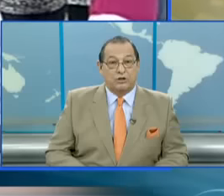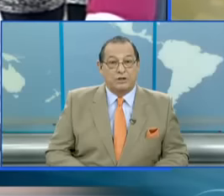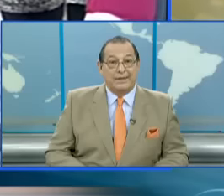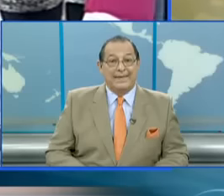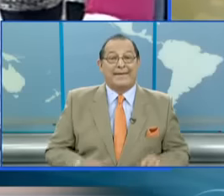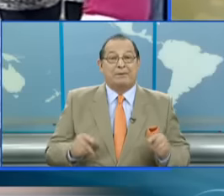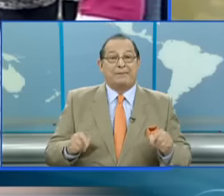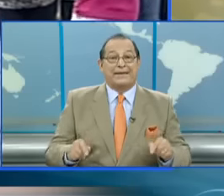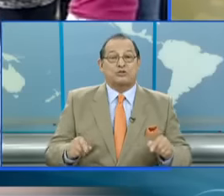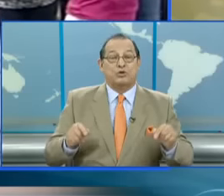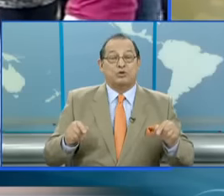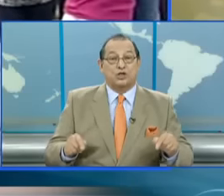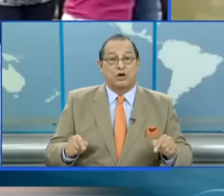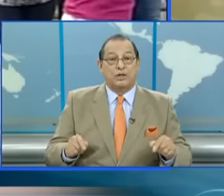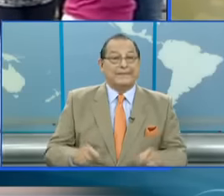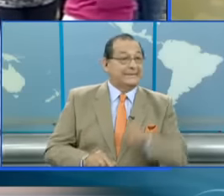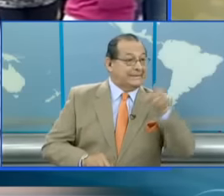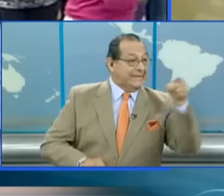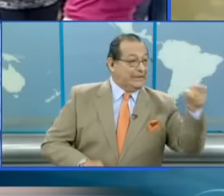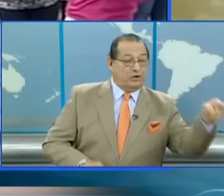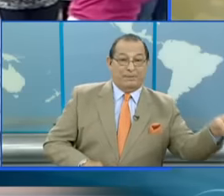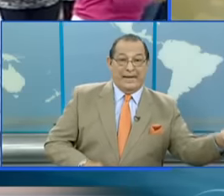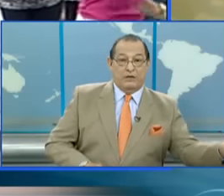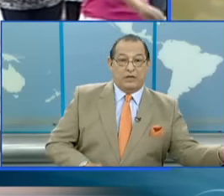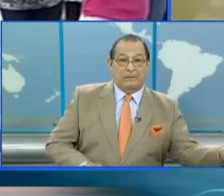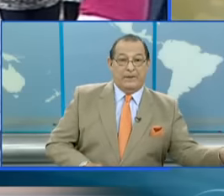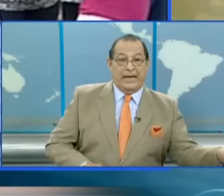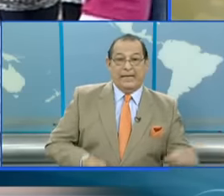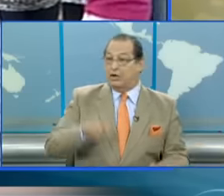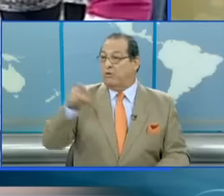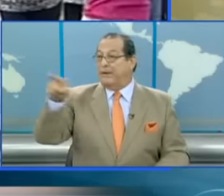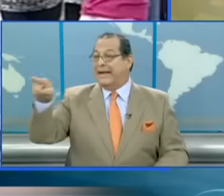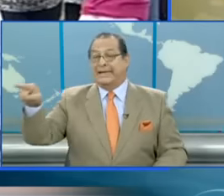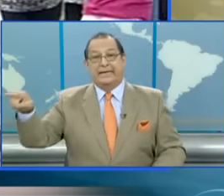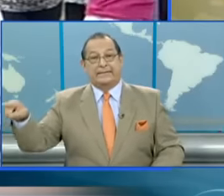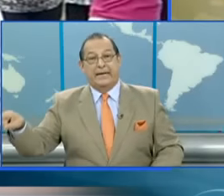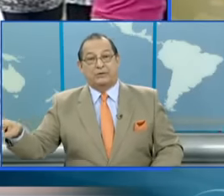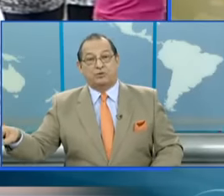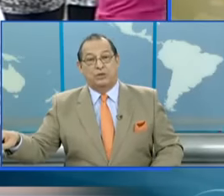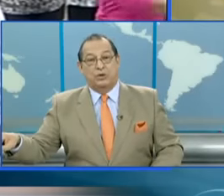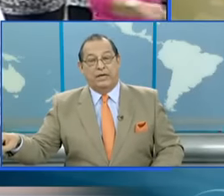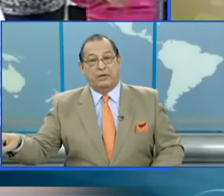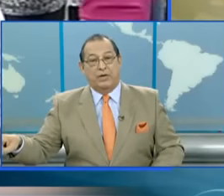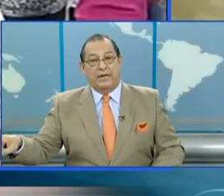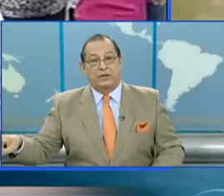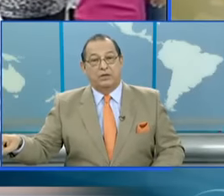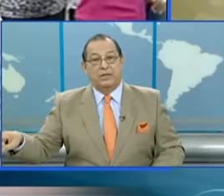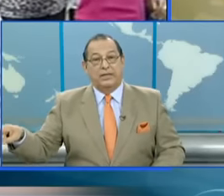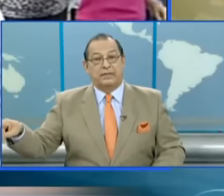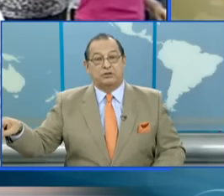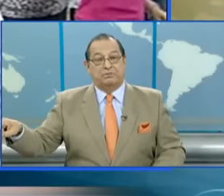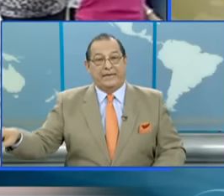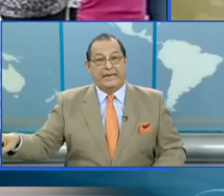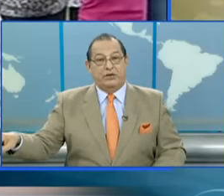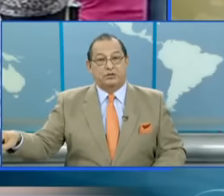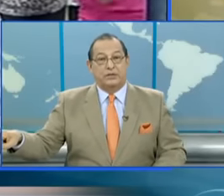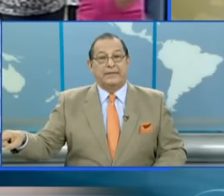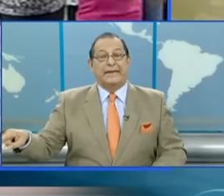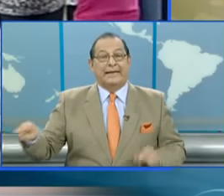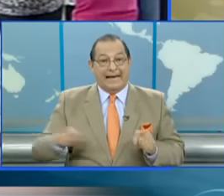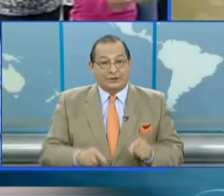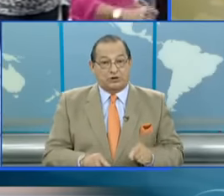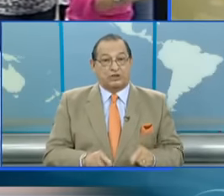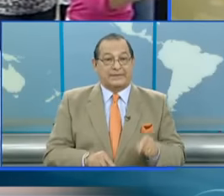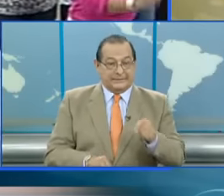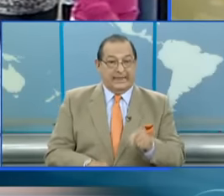acuerdo y que va a haber solución. Tanto para ellos que viven ahí, como para quienes tienen a sus hijos en el colegio y que son pequeños y